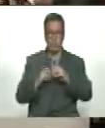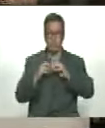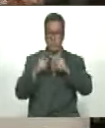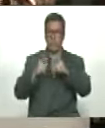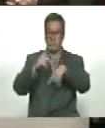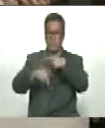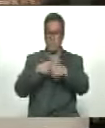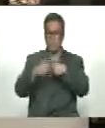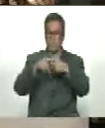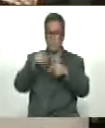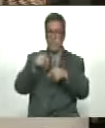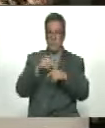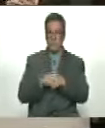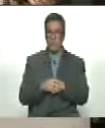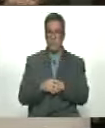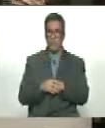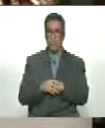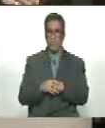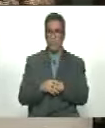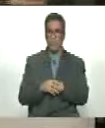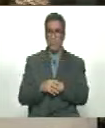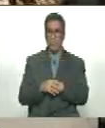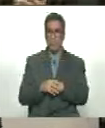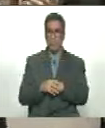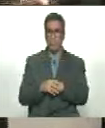de la producción.